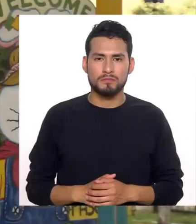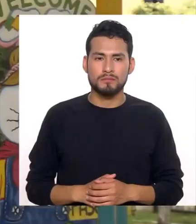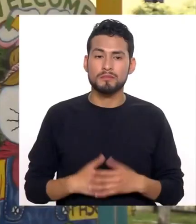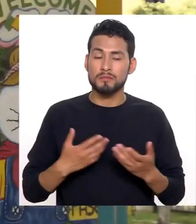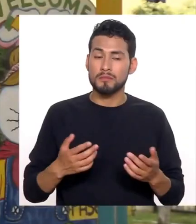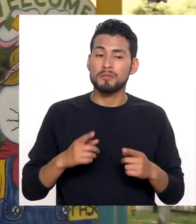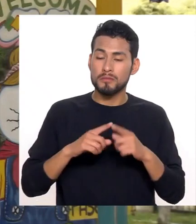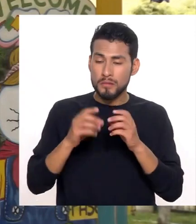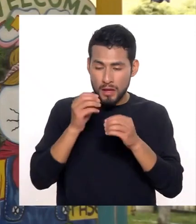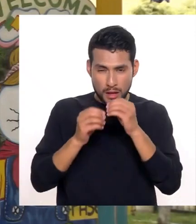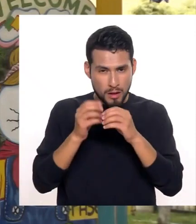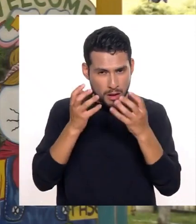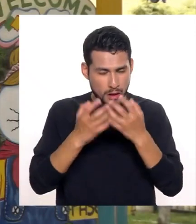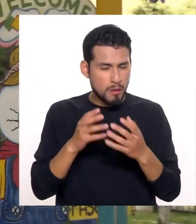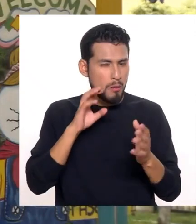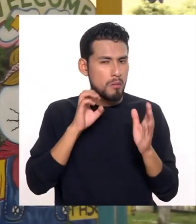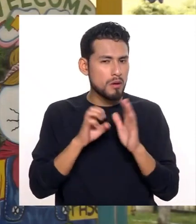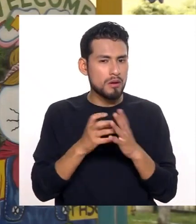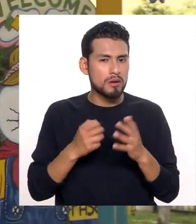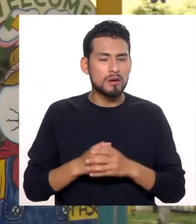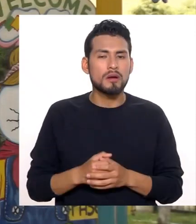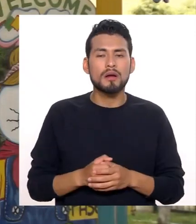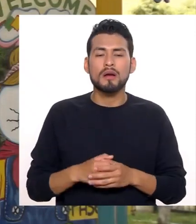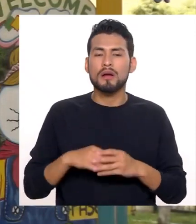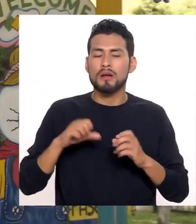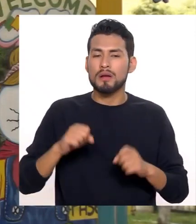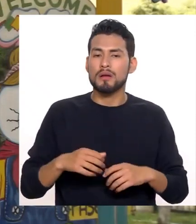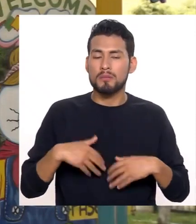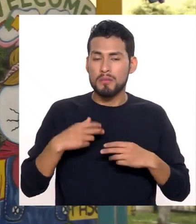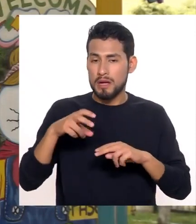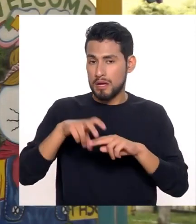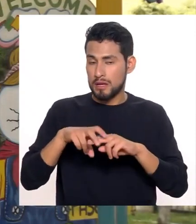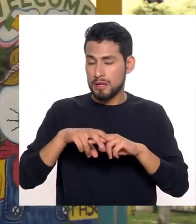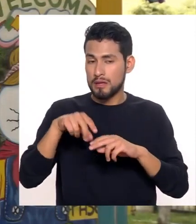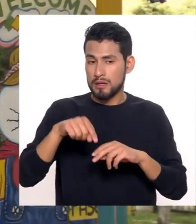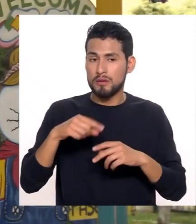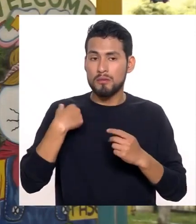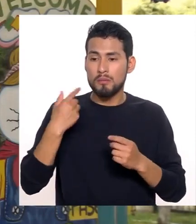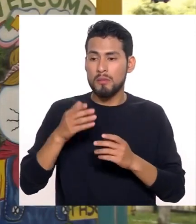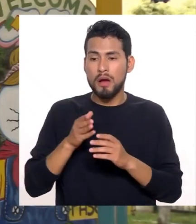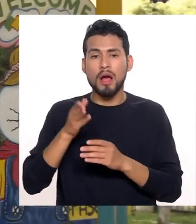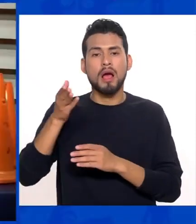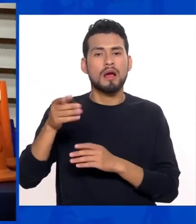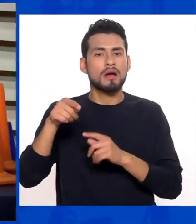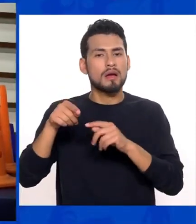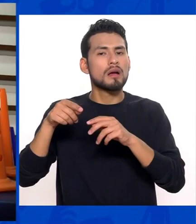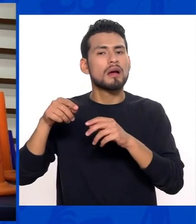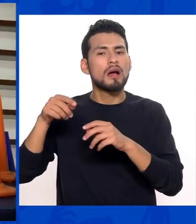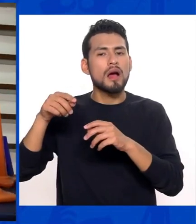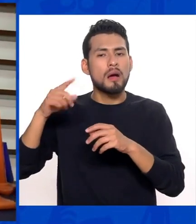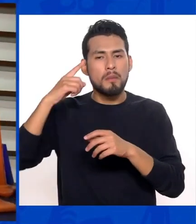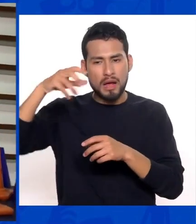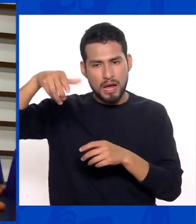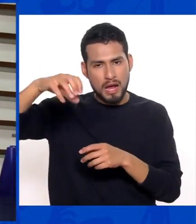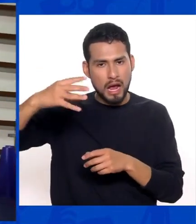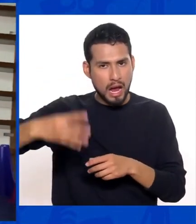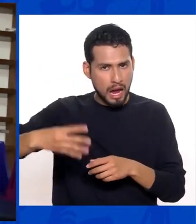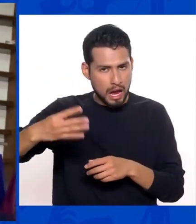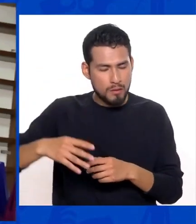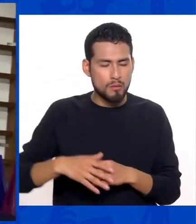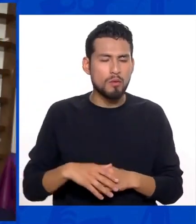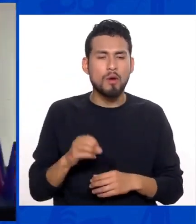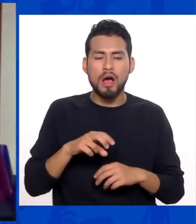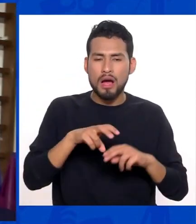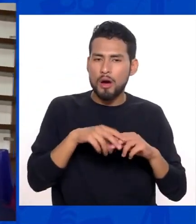Le hemos hecho ciertas adaptaciones como sillas para que pueda llegar a los caños, unas sillas adaptadas para